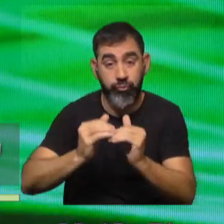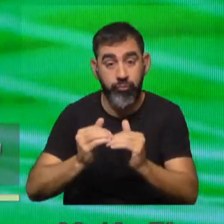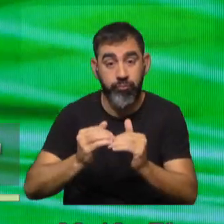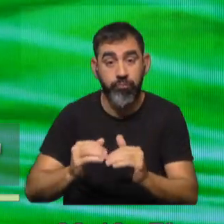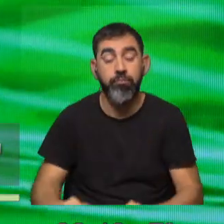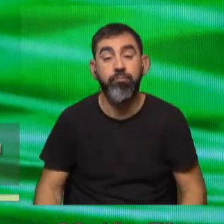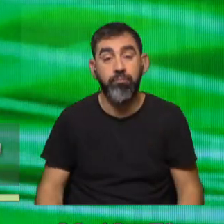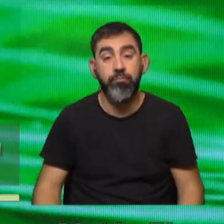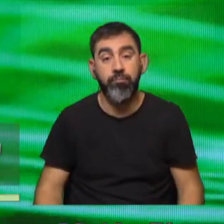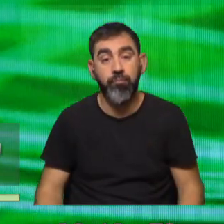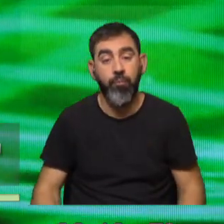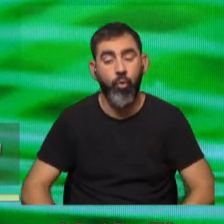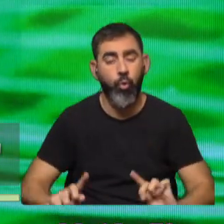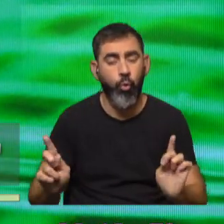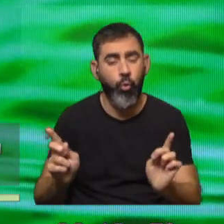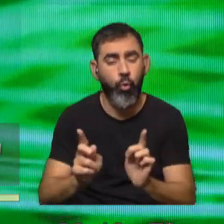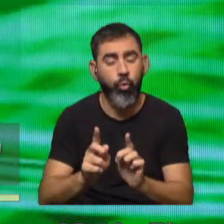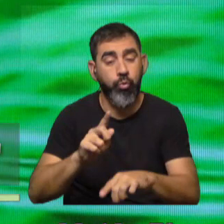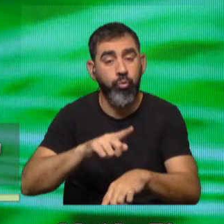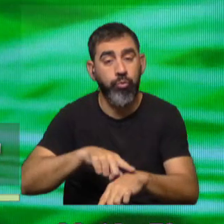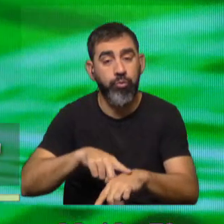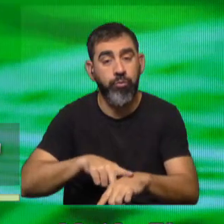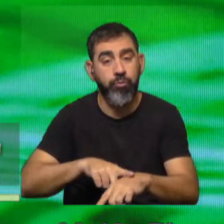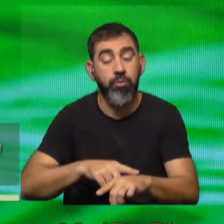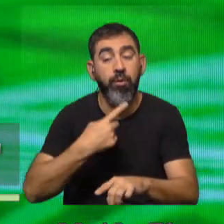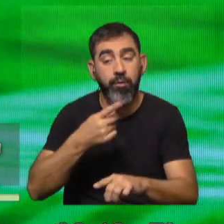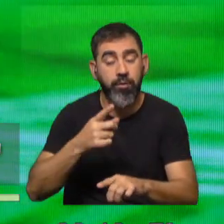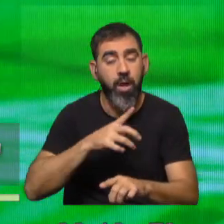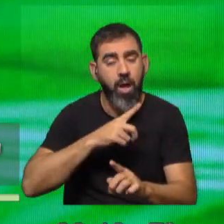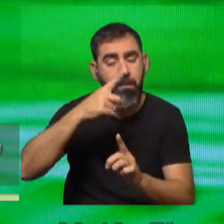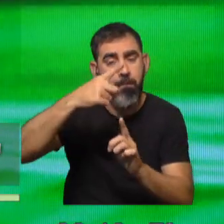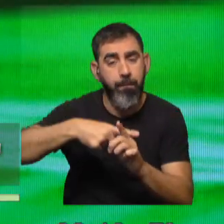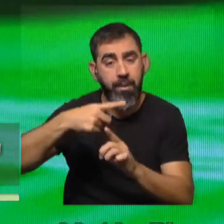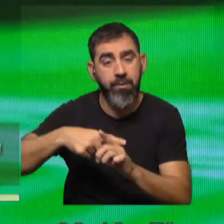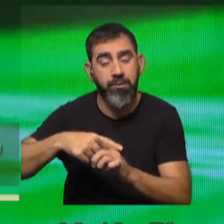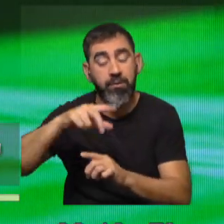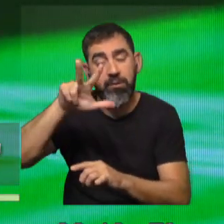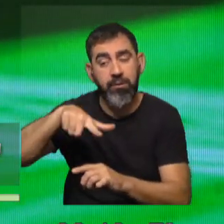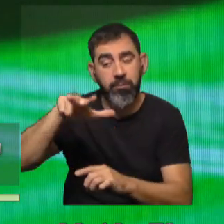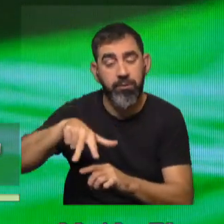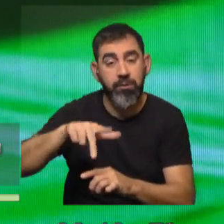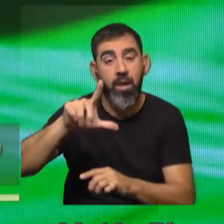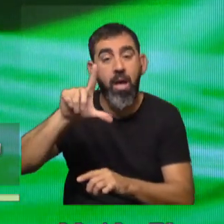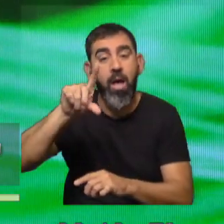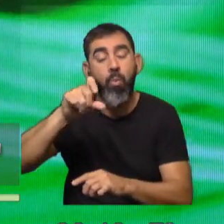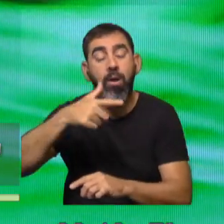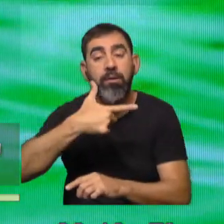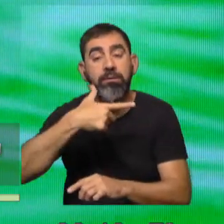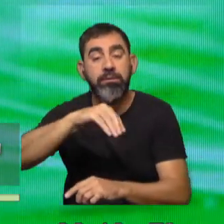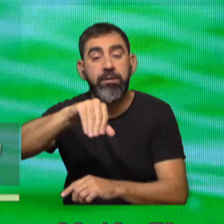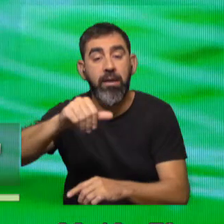pesar de que basado en un muy corto periodo de tiempo estima que hay un par de meses a tres meses que tenemos agua salobre